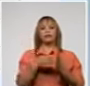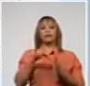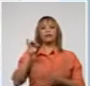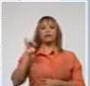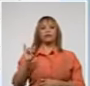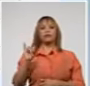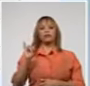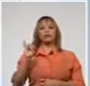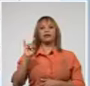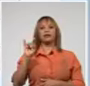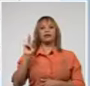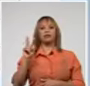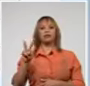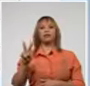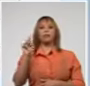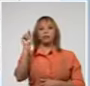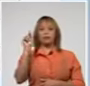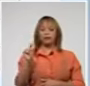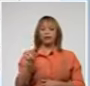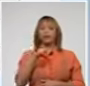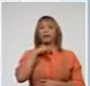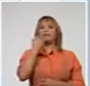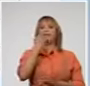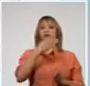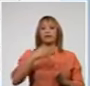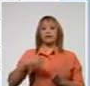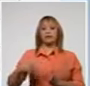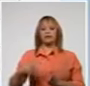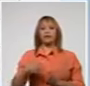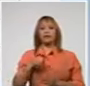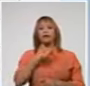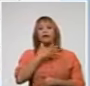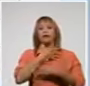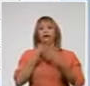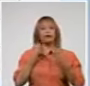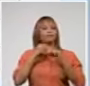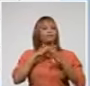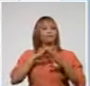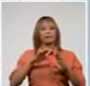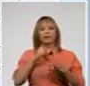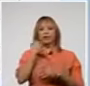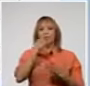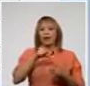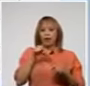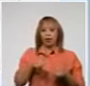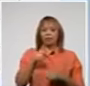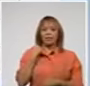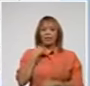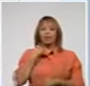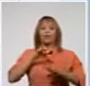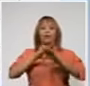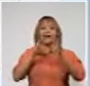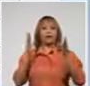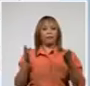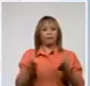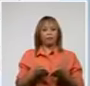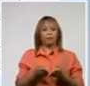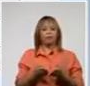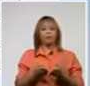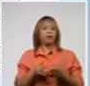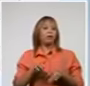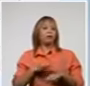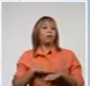850.902 personas que han fallecido, que han perdido la vida este año en el mundo como consecuencia